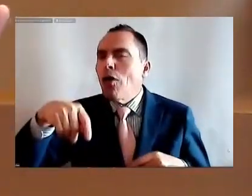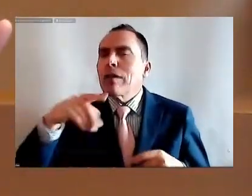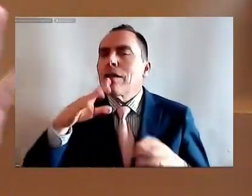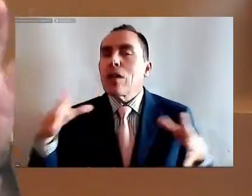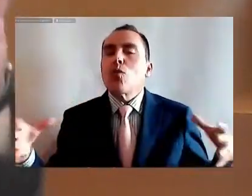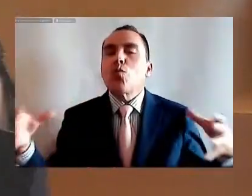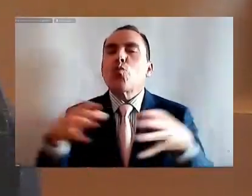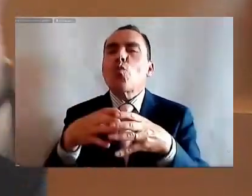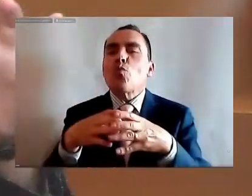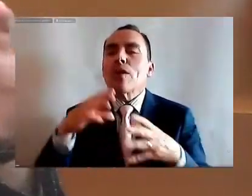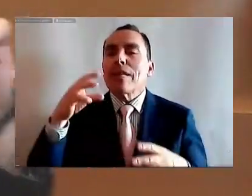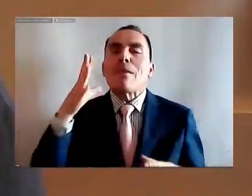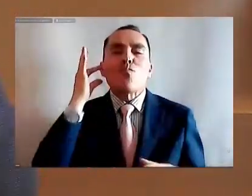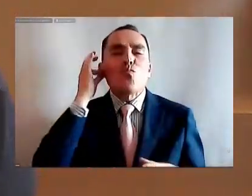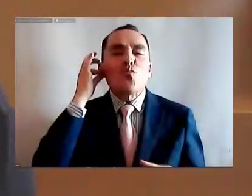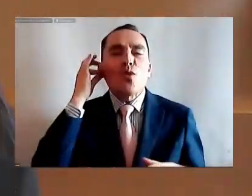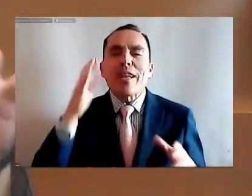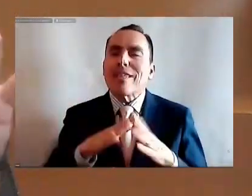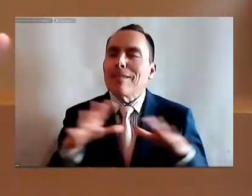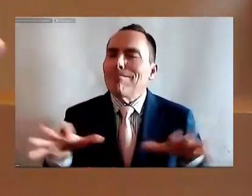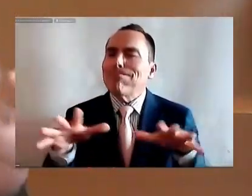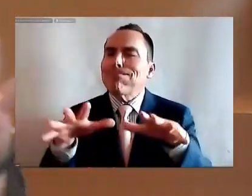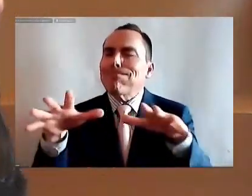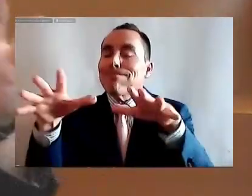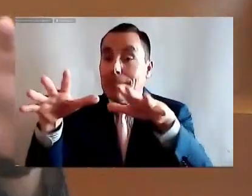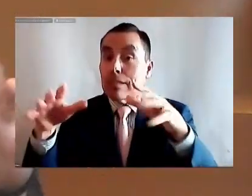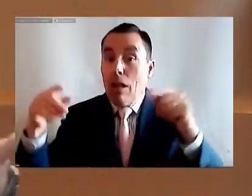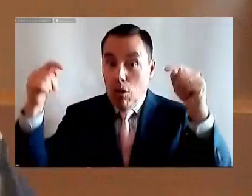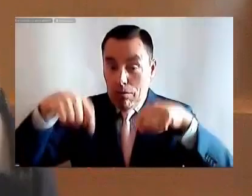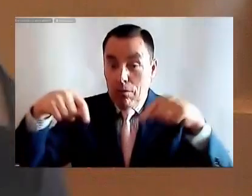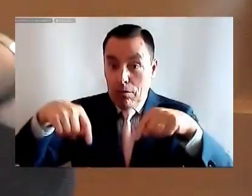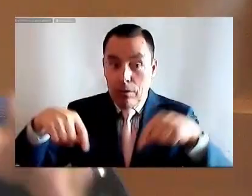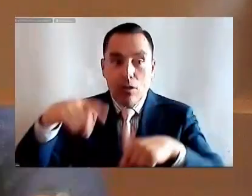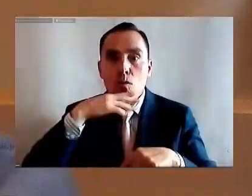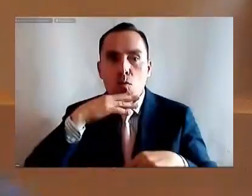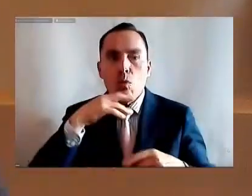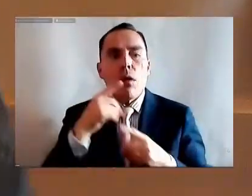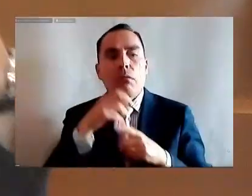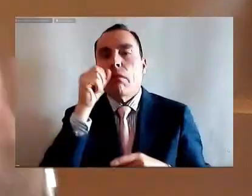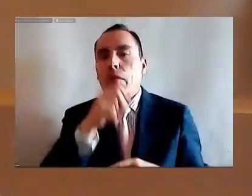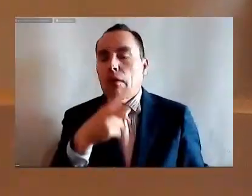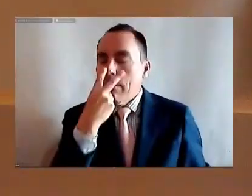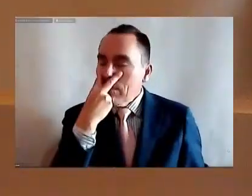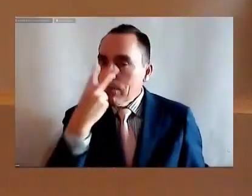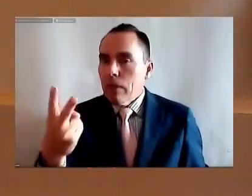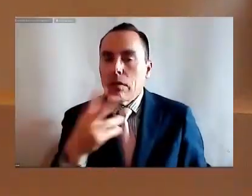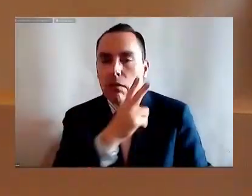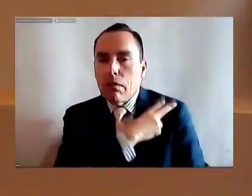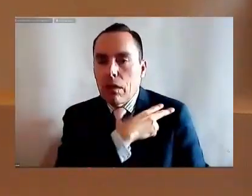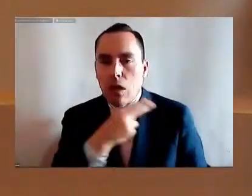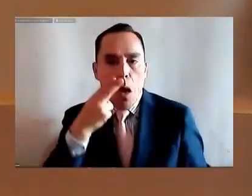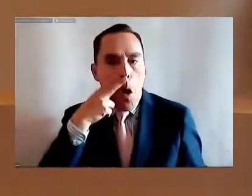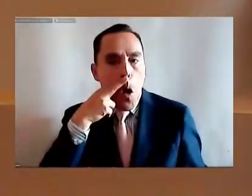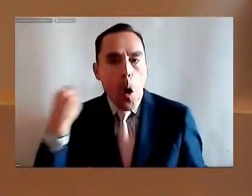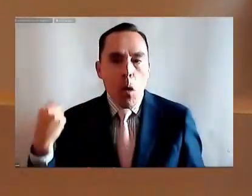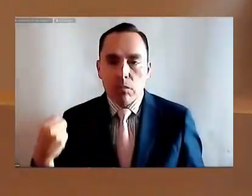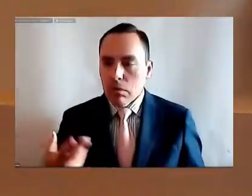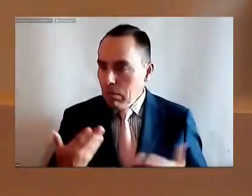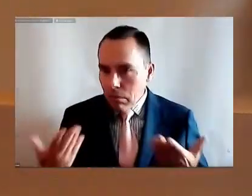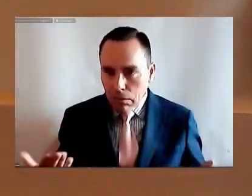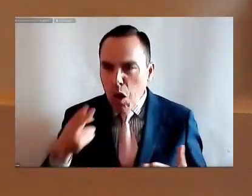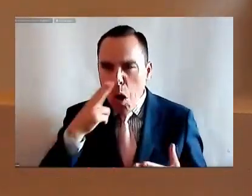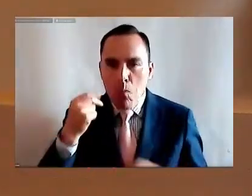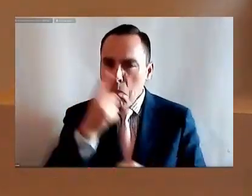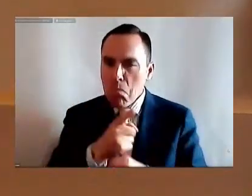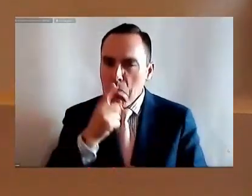muchas otras, ¿no?, como paradigma laboral de una visión patriarcal y machista de lo que tiene que ser el